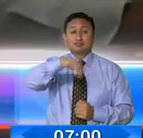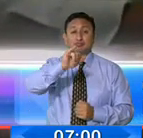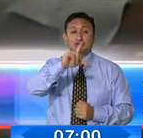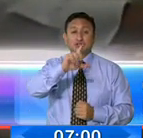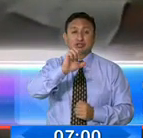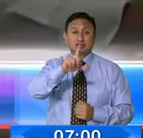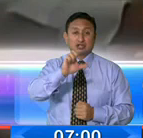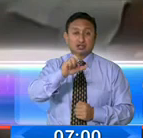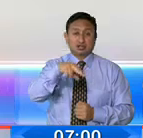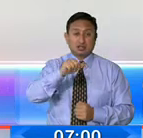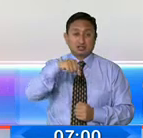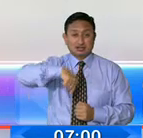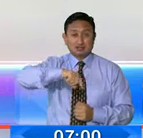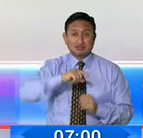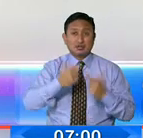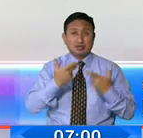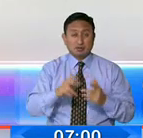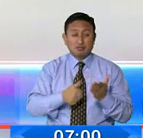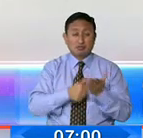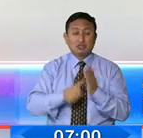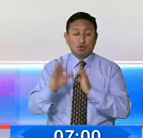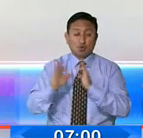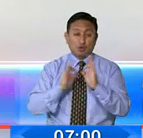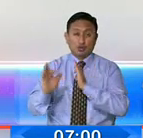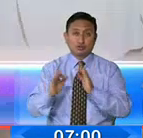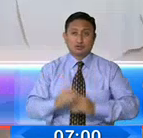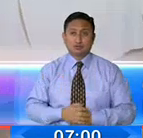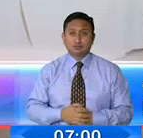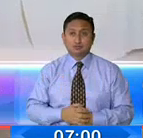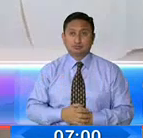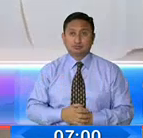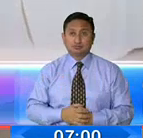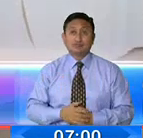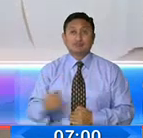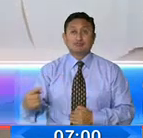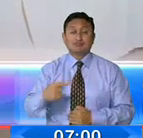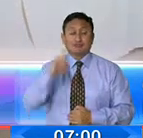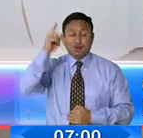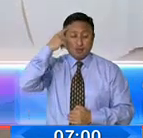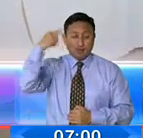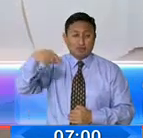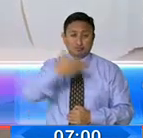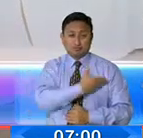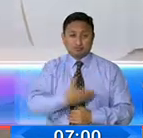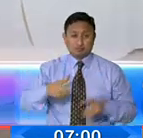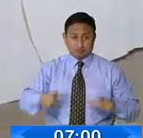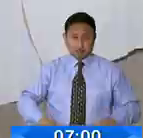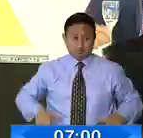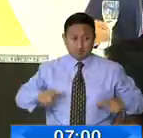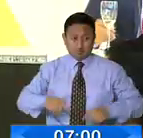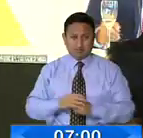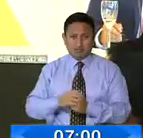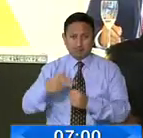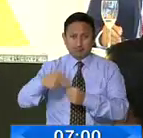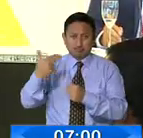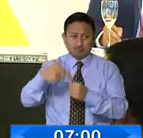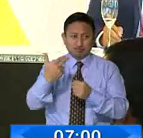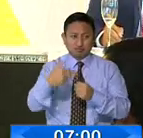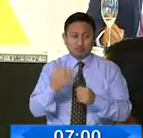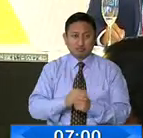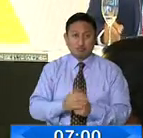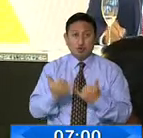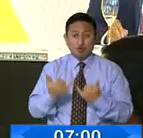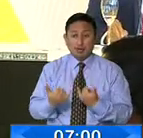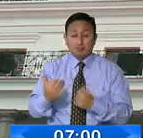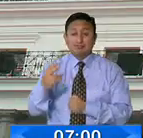Michelena, quien también se desempeña como ministro de Telecomunicaciones. Y es que las bajas en el gobierno del presidente Moreno han sido constantes cuando estamos a menos